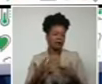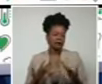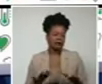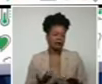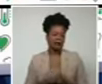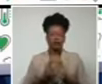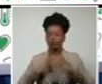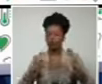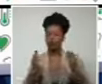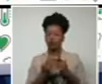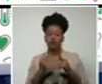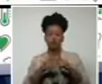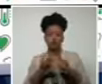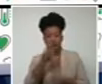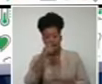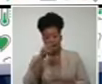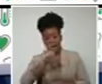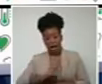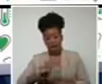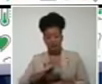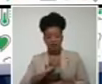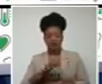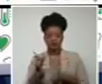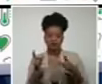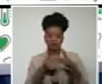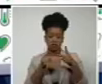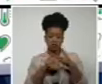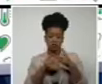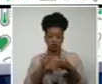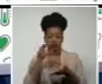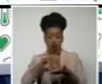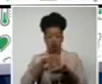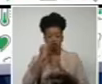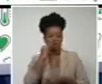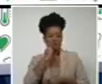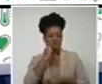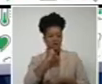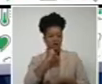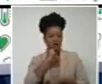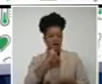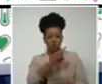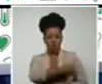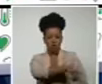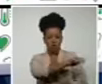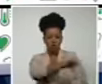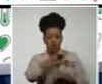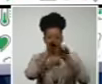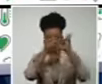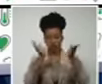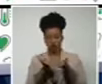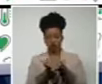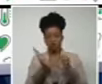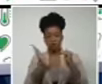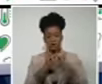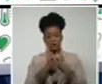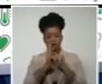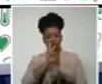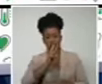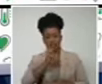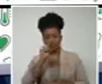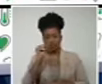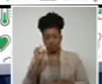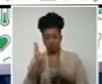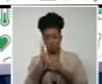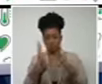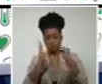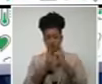porque África es el segundo continente más poblado del mundo, con sus 1.200 millones de habitantes, y aunque la pandemia de